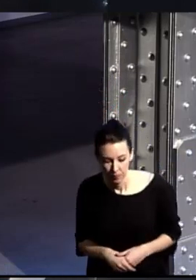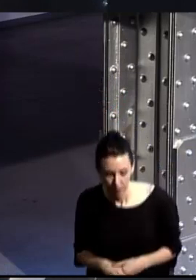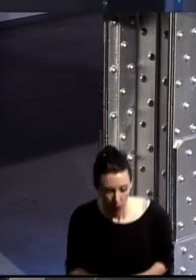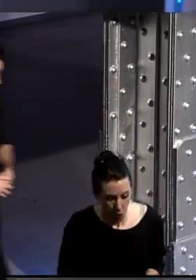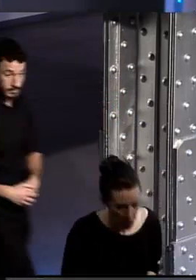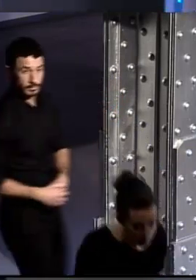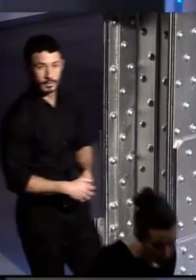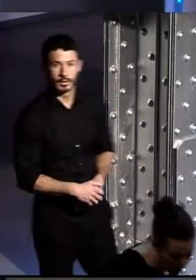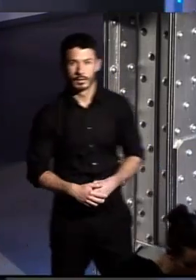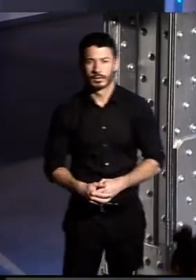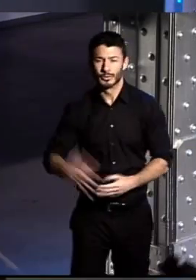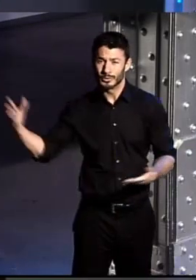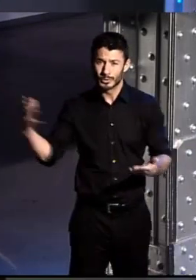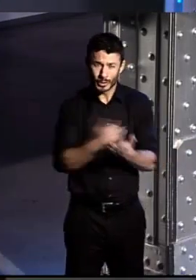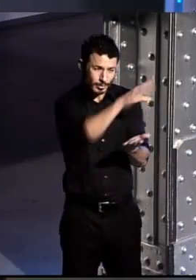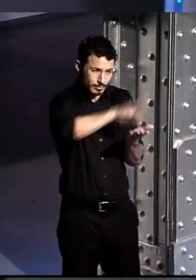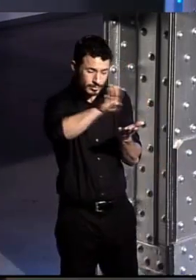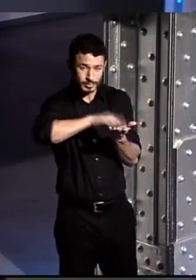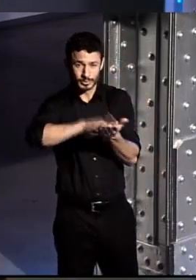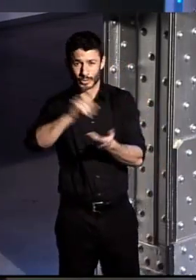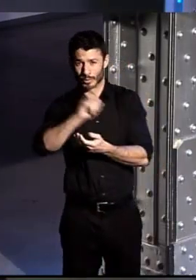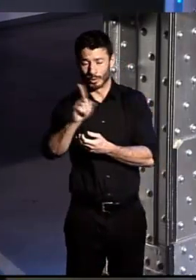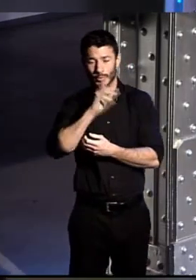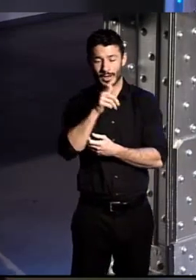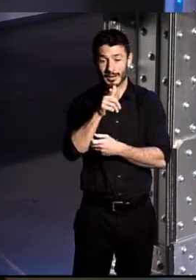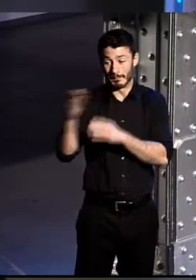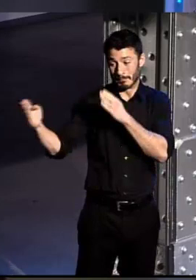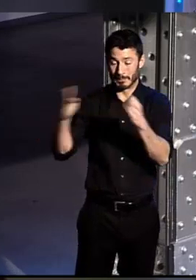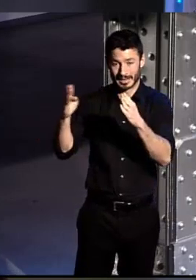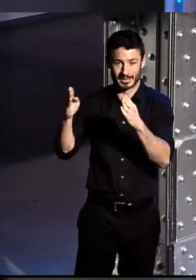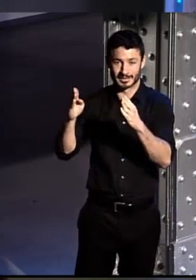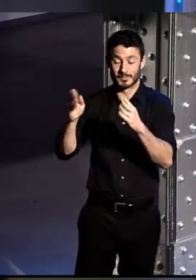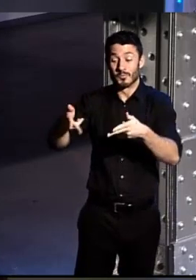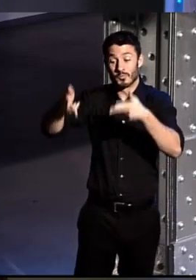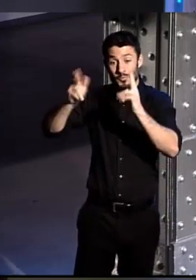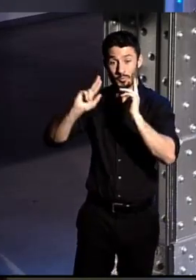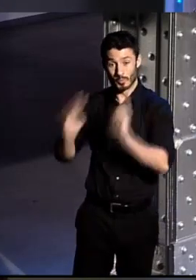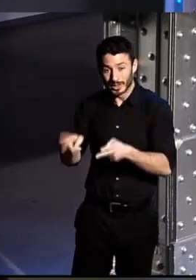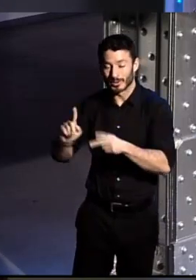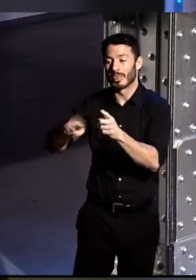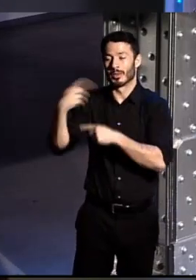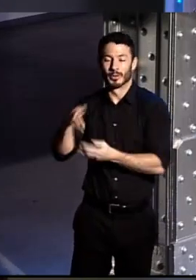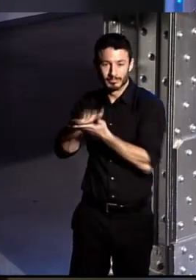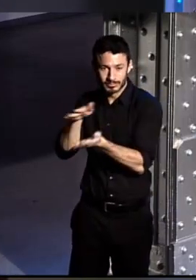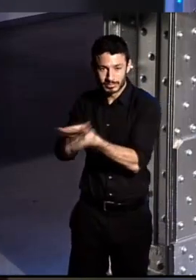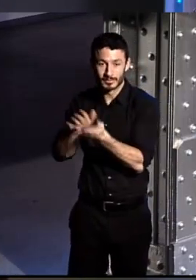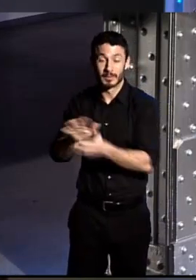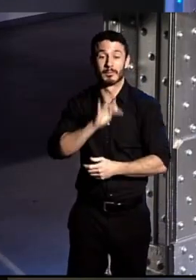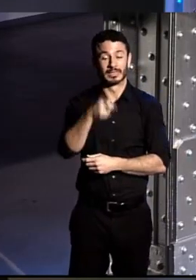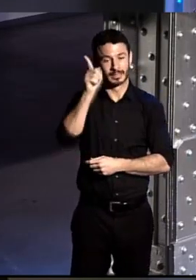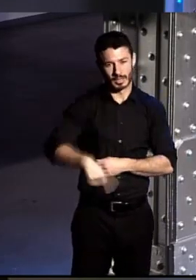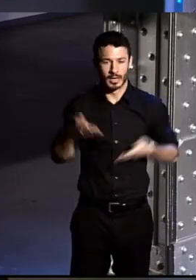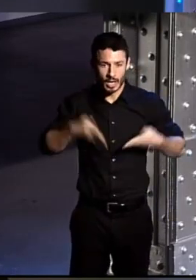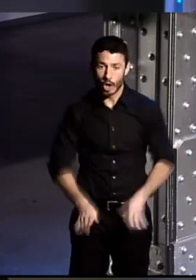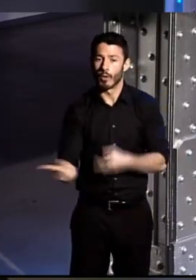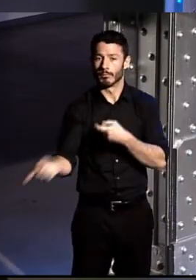porque hay una parte de la obra que es póstuma. Él no pudo tener control sobre sus textos. Además, está muy clara la participación de su hijo en ellos, con lo